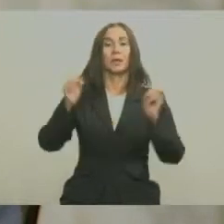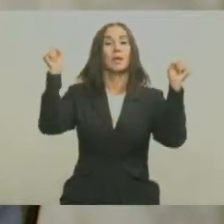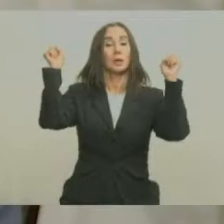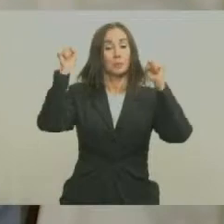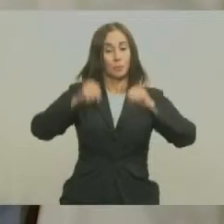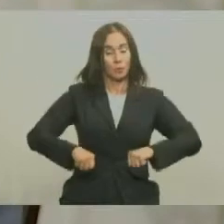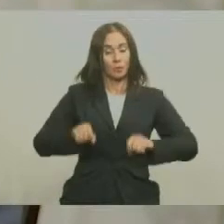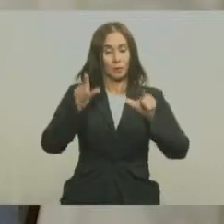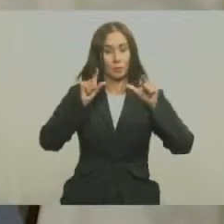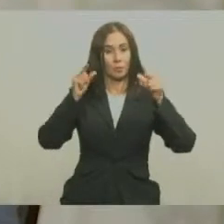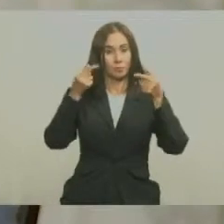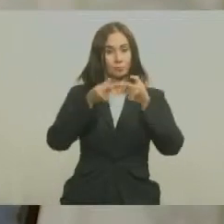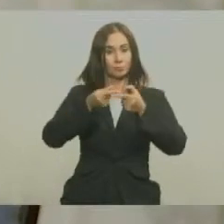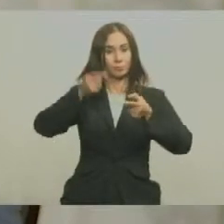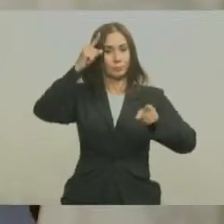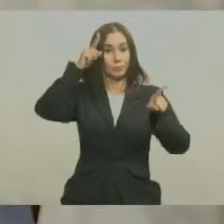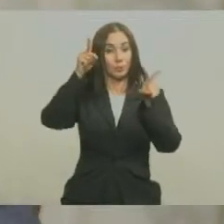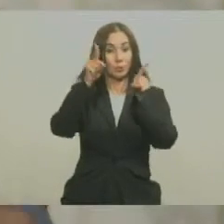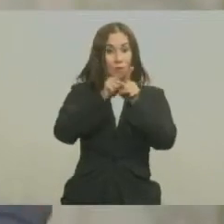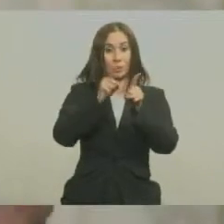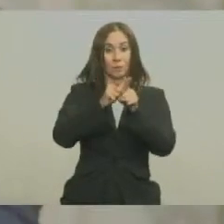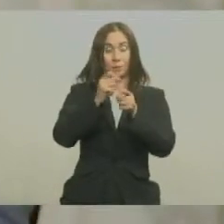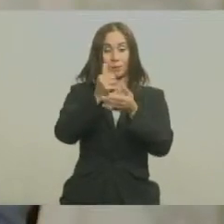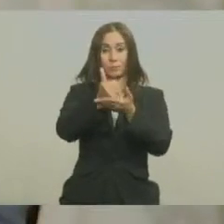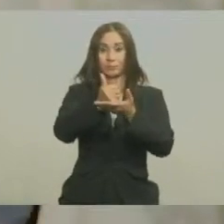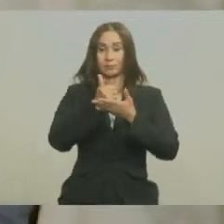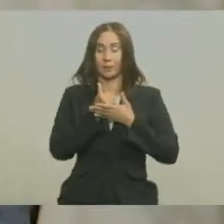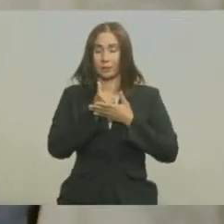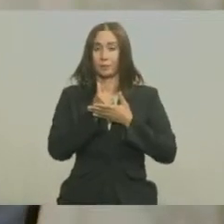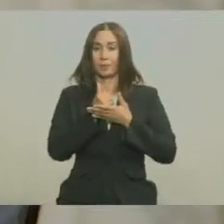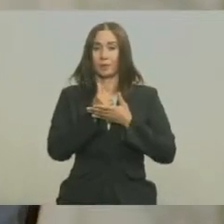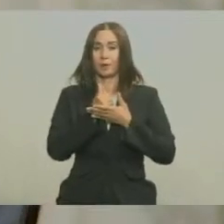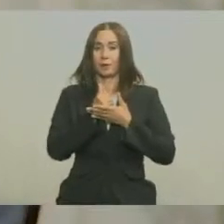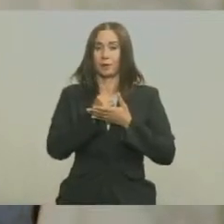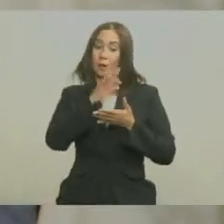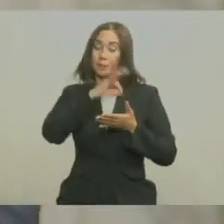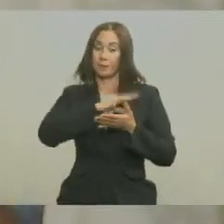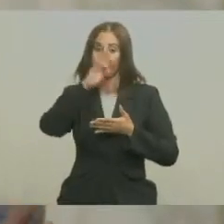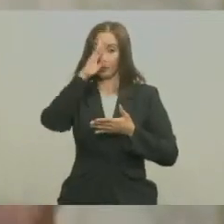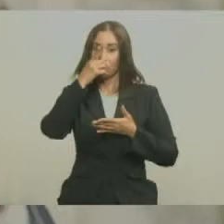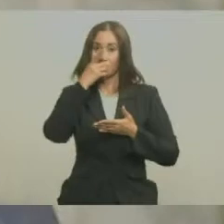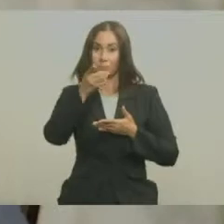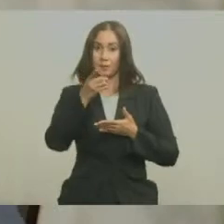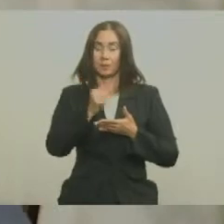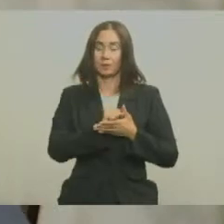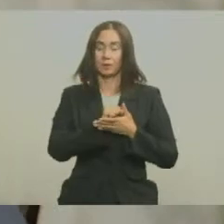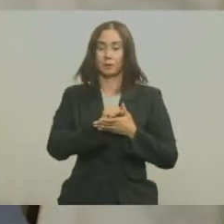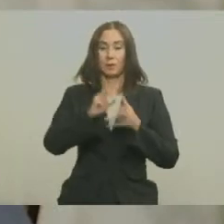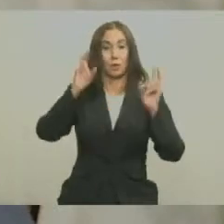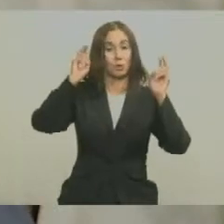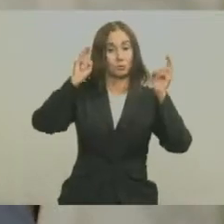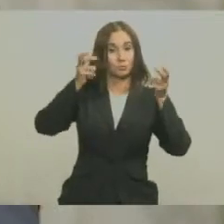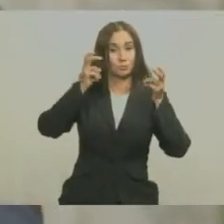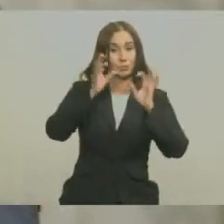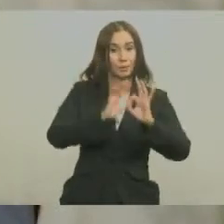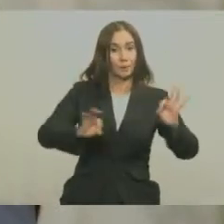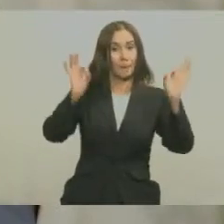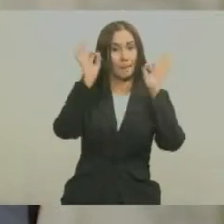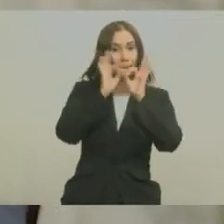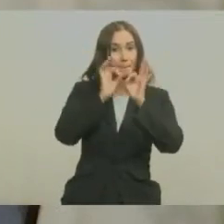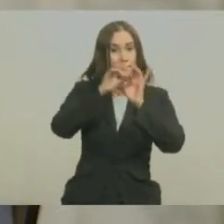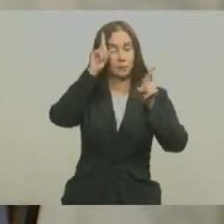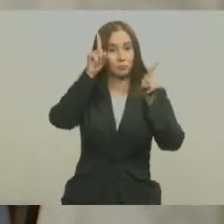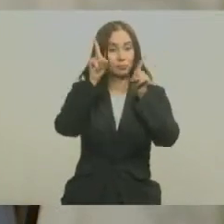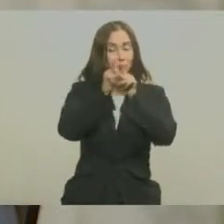de acuerdo para defender el bien común, que de eso se trata, una acción colectiva por el bienestar colectivo y en